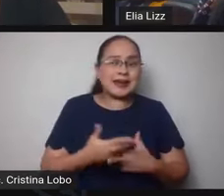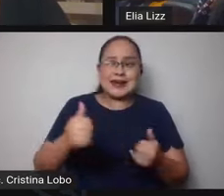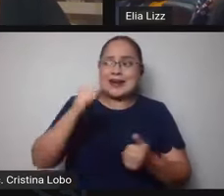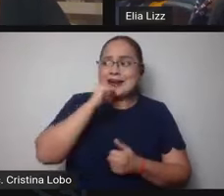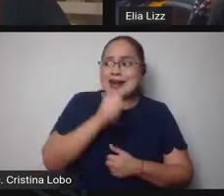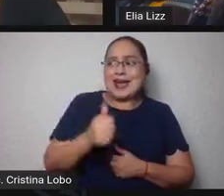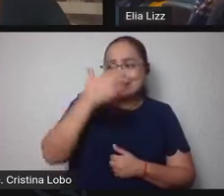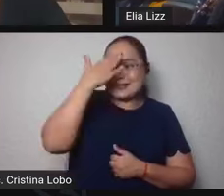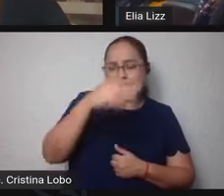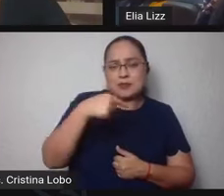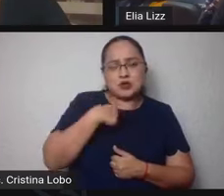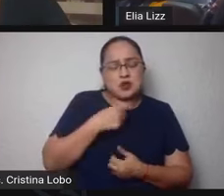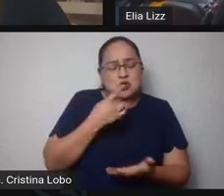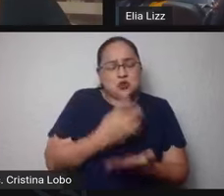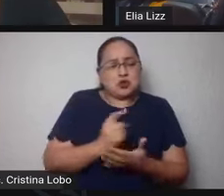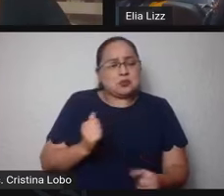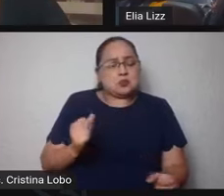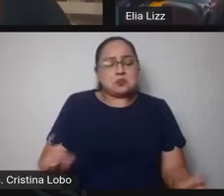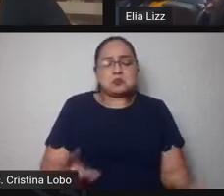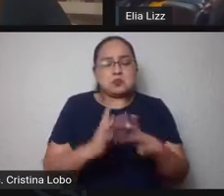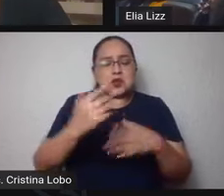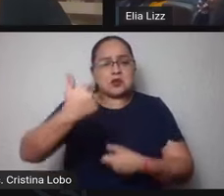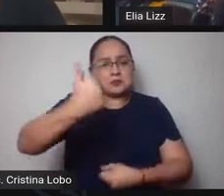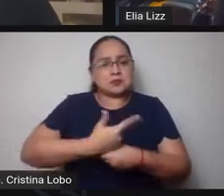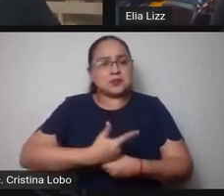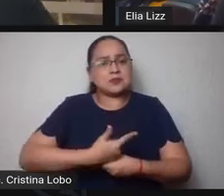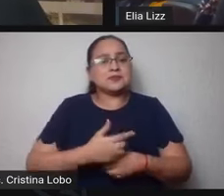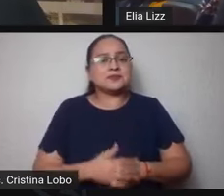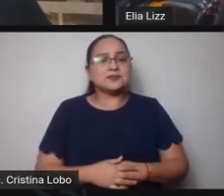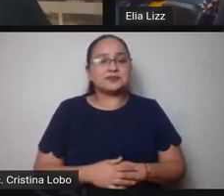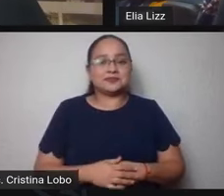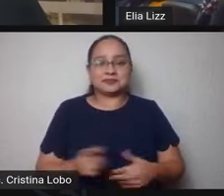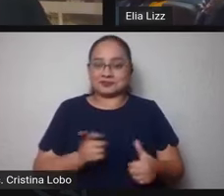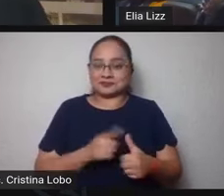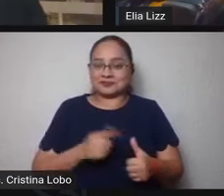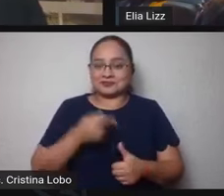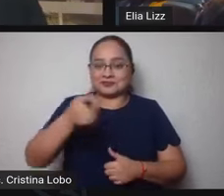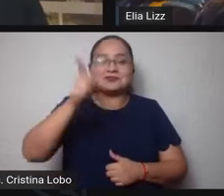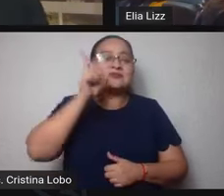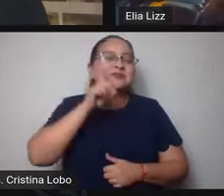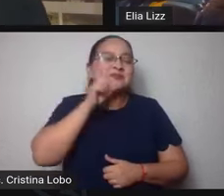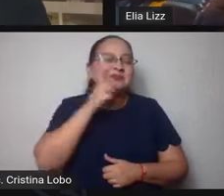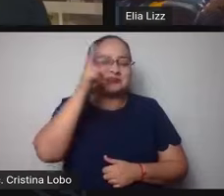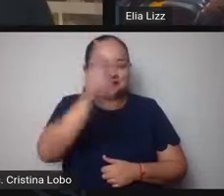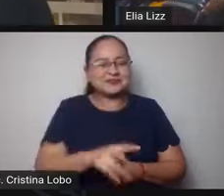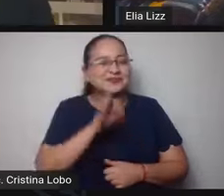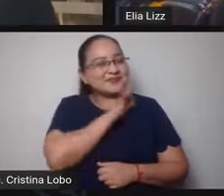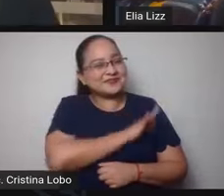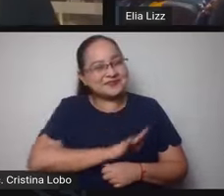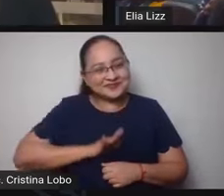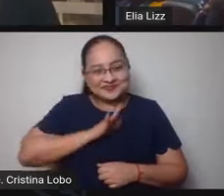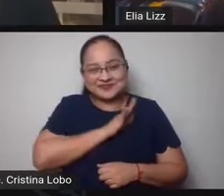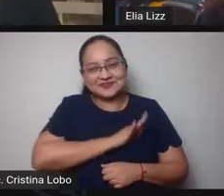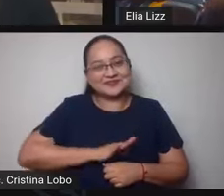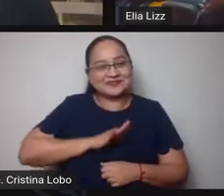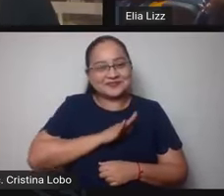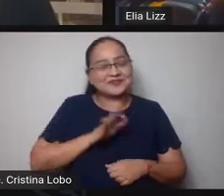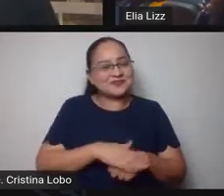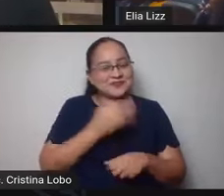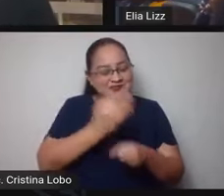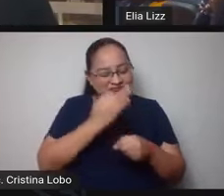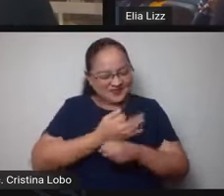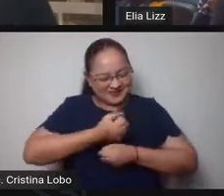pura casualidad. Ok. Primero que nada, yo le dijera a esta mujer, muchas felicidades por haberlo